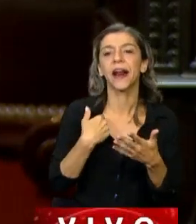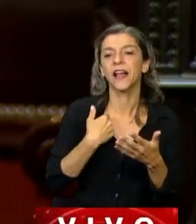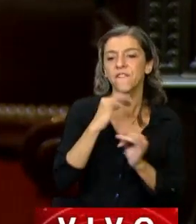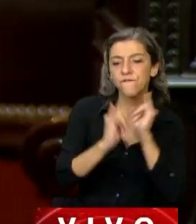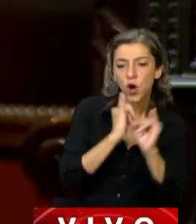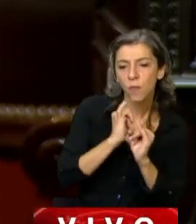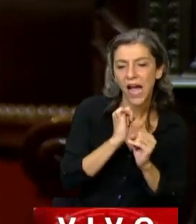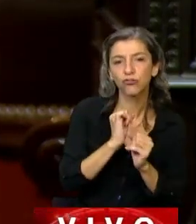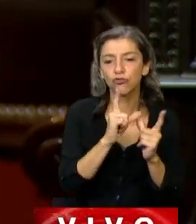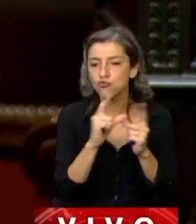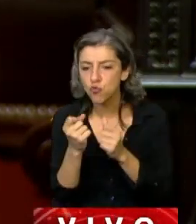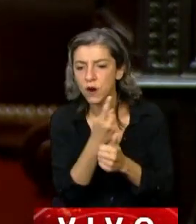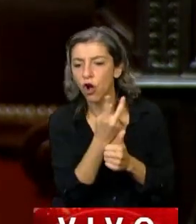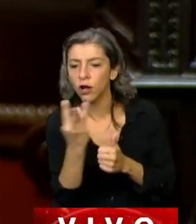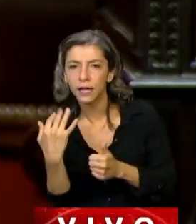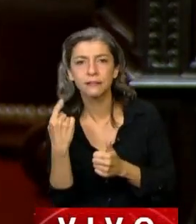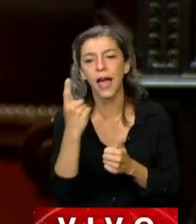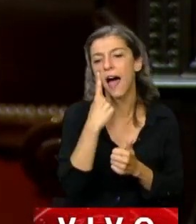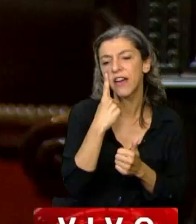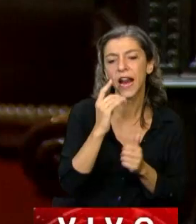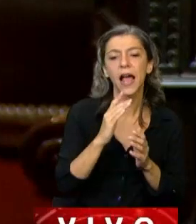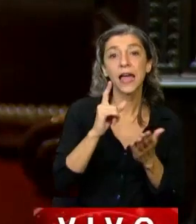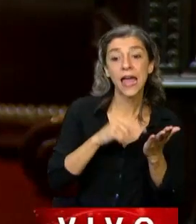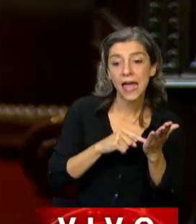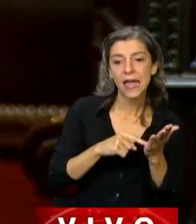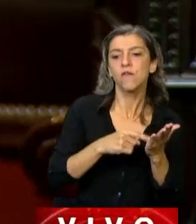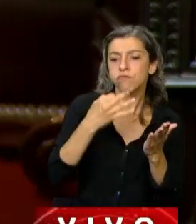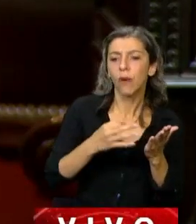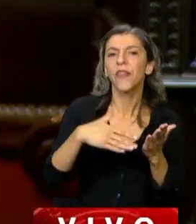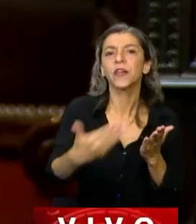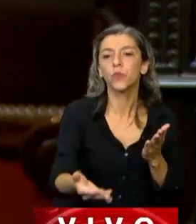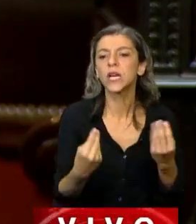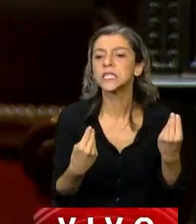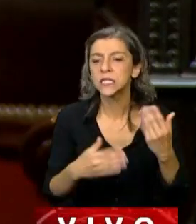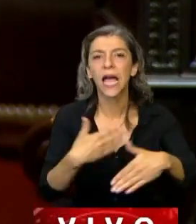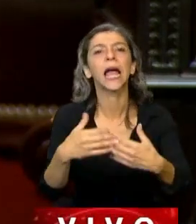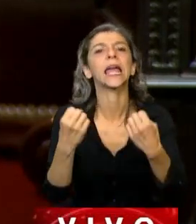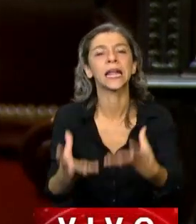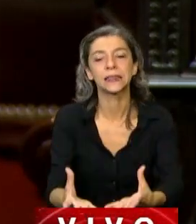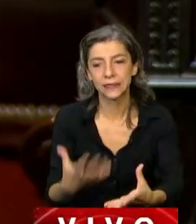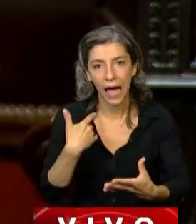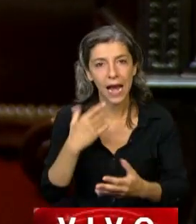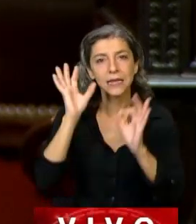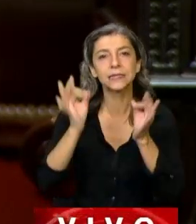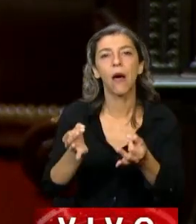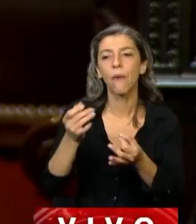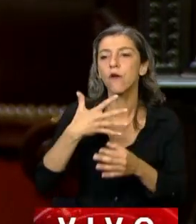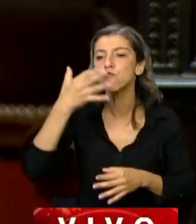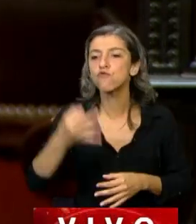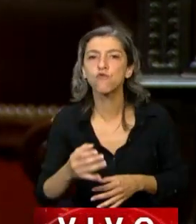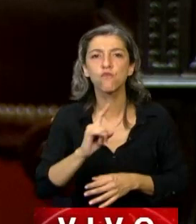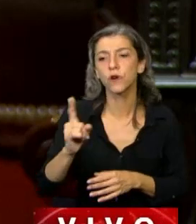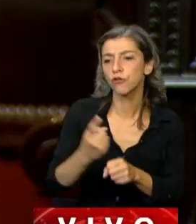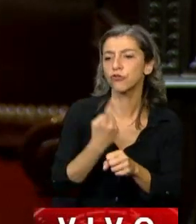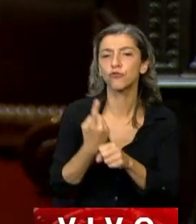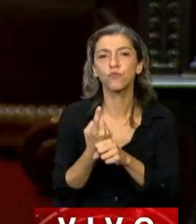comparada, analizar la posibilidad de aplicación práctica que tienen las soluciones que estamos planteando, analizar el margen de discrecionalidad que da